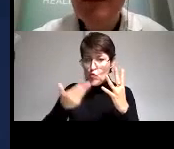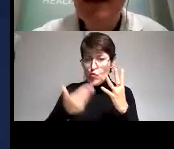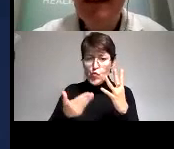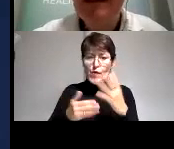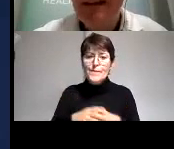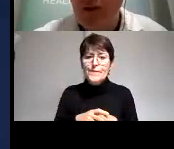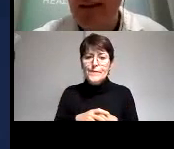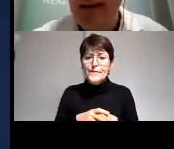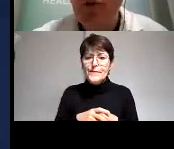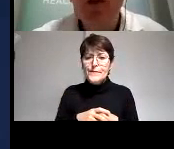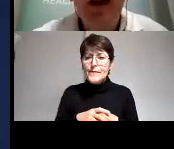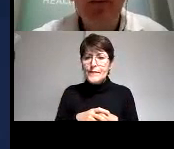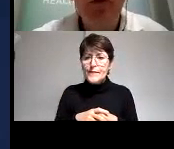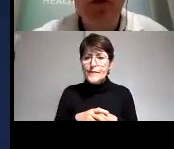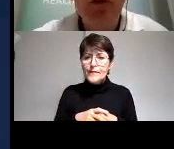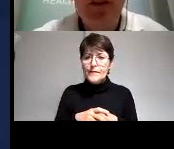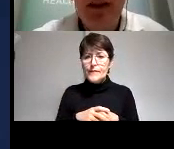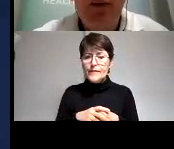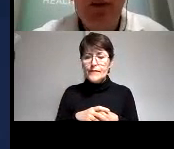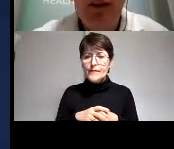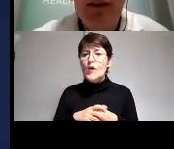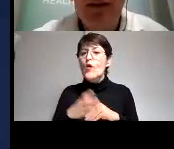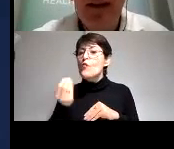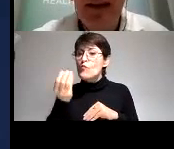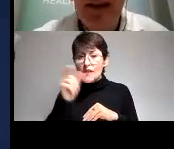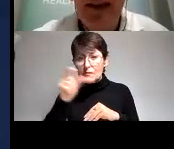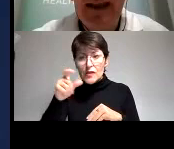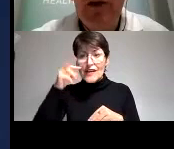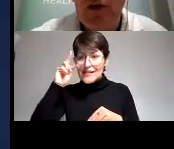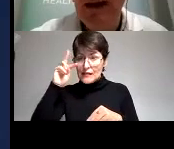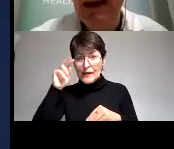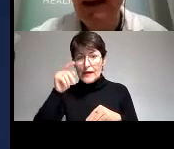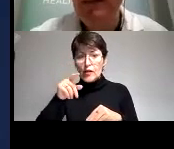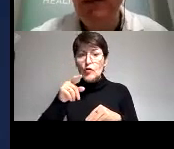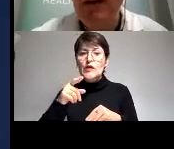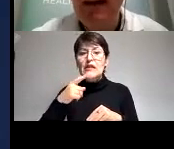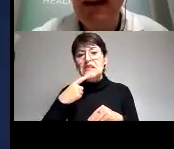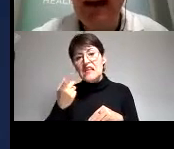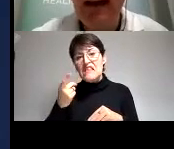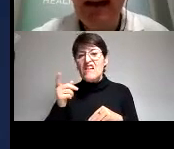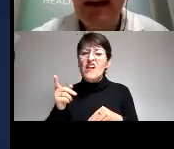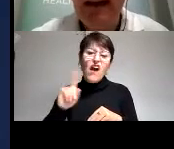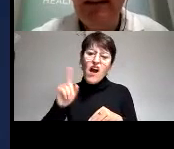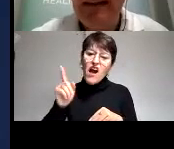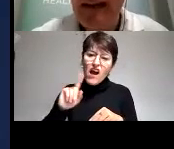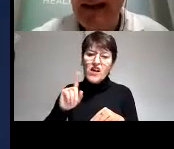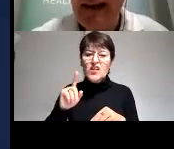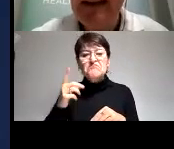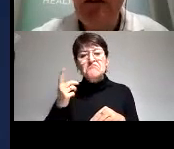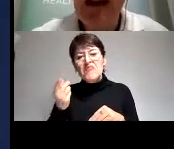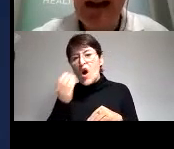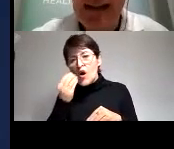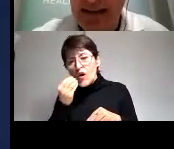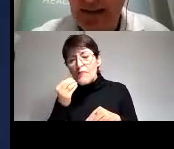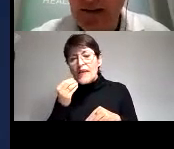Podría estar denostada, hay muchos expertos en nutrición que no creen demasiado en la dieta